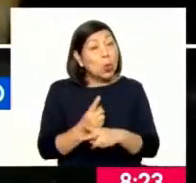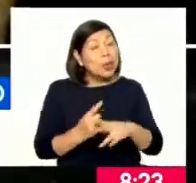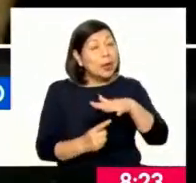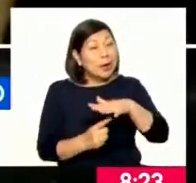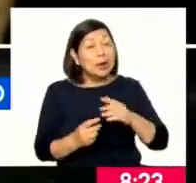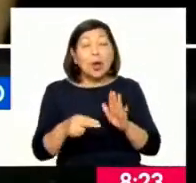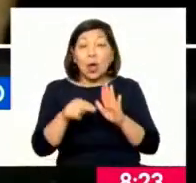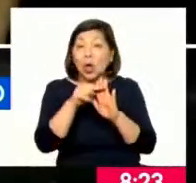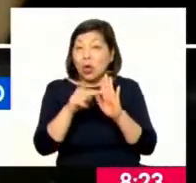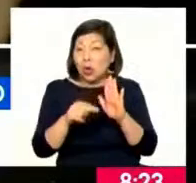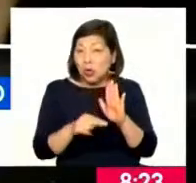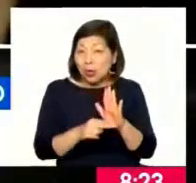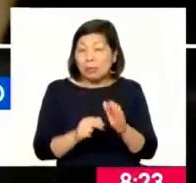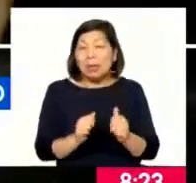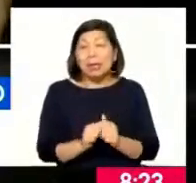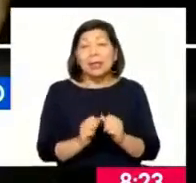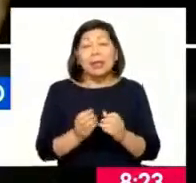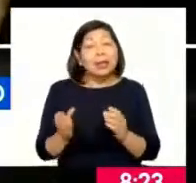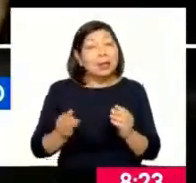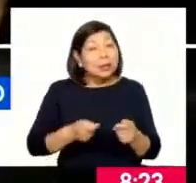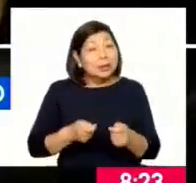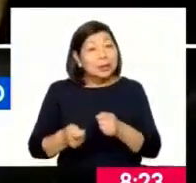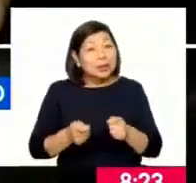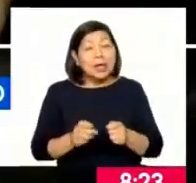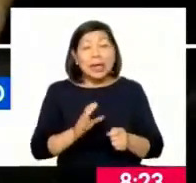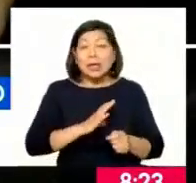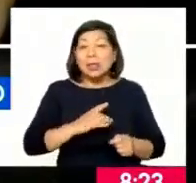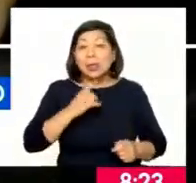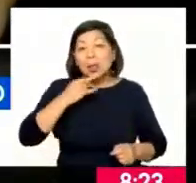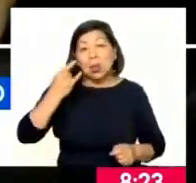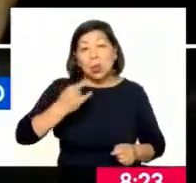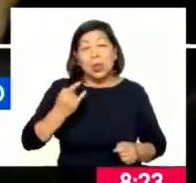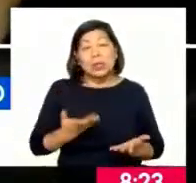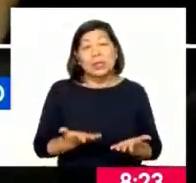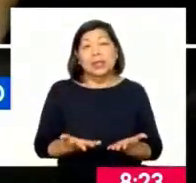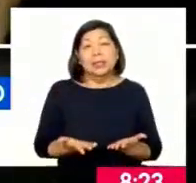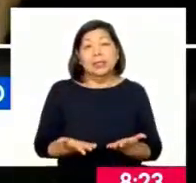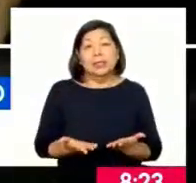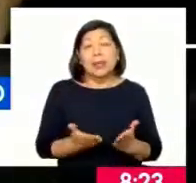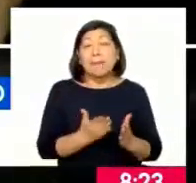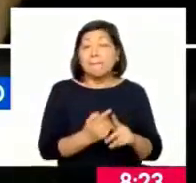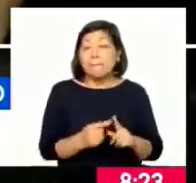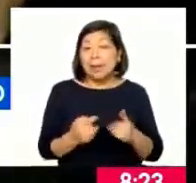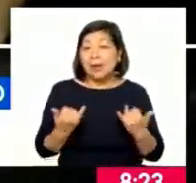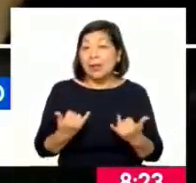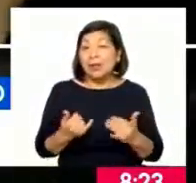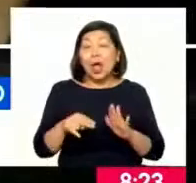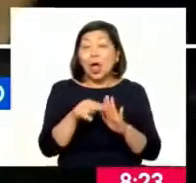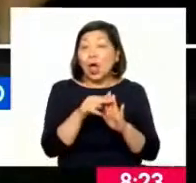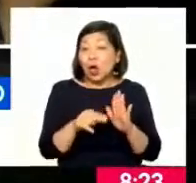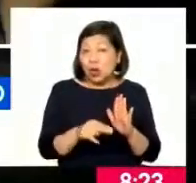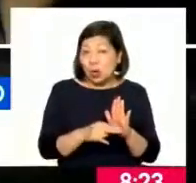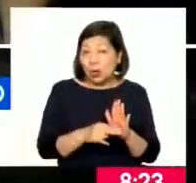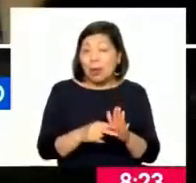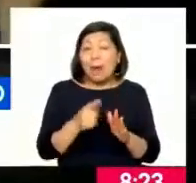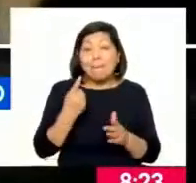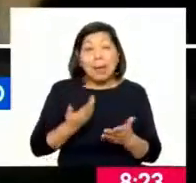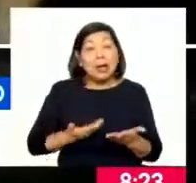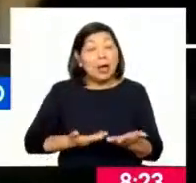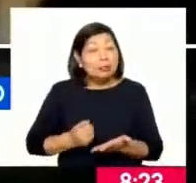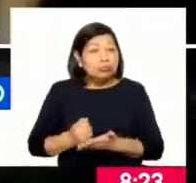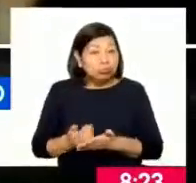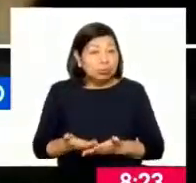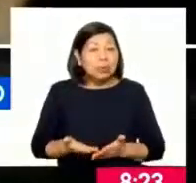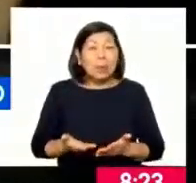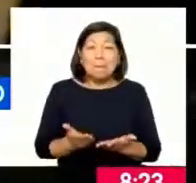con el marco normativo que regula el estado de emergencia en el marco del de SINAGER, es decir, este marco normativo para la atención